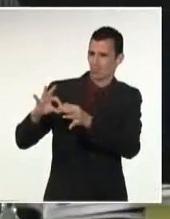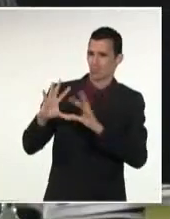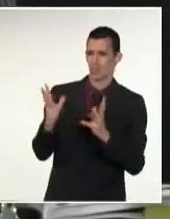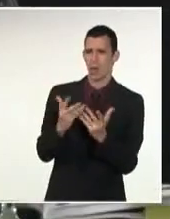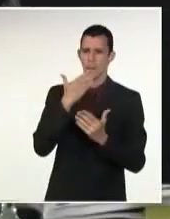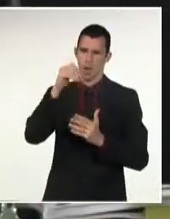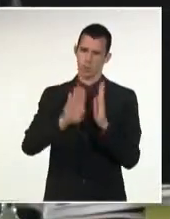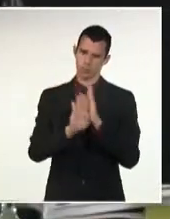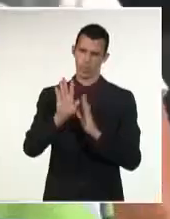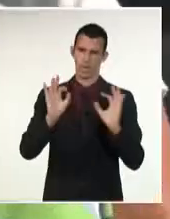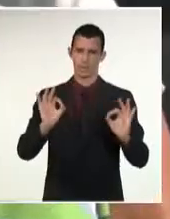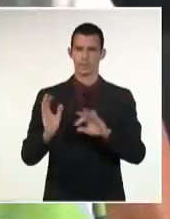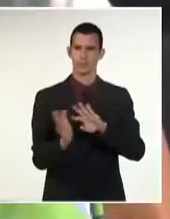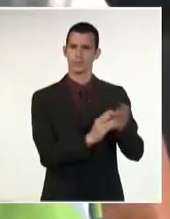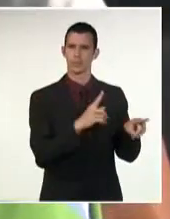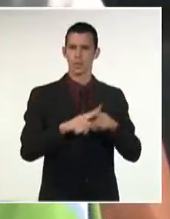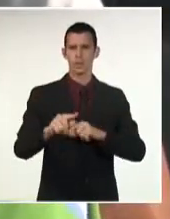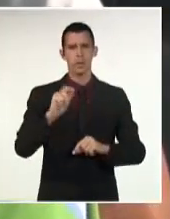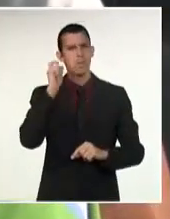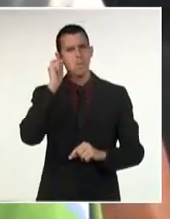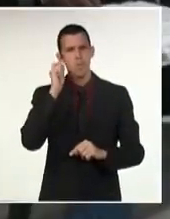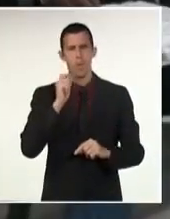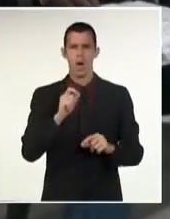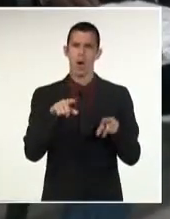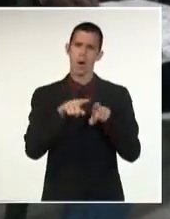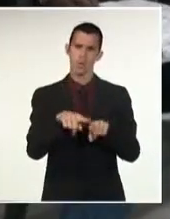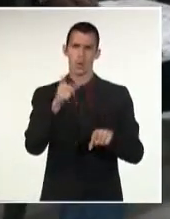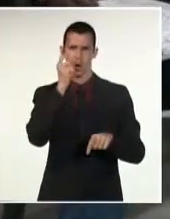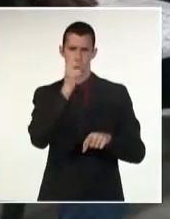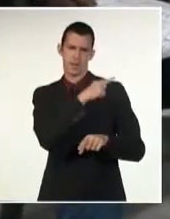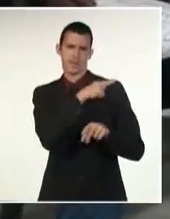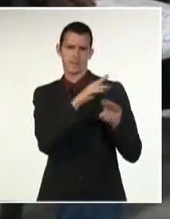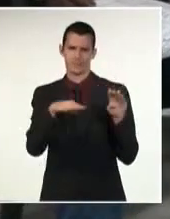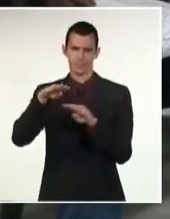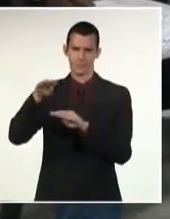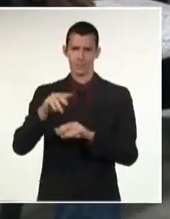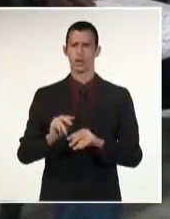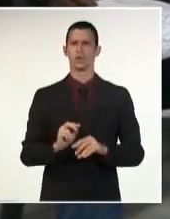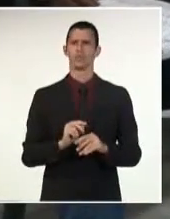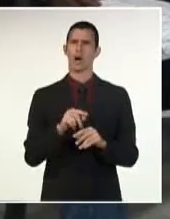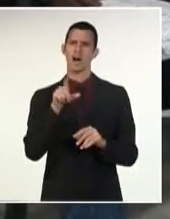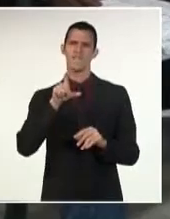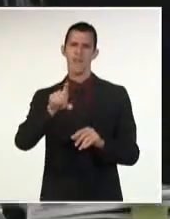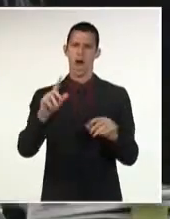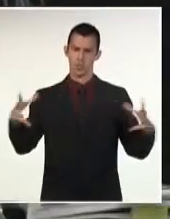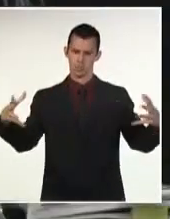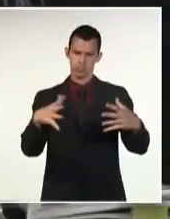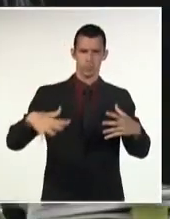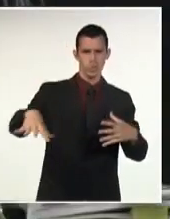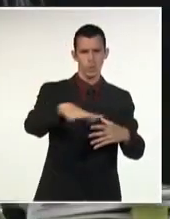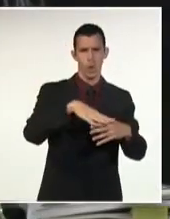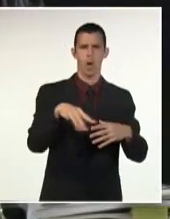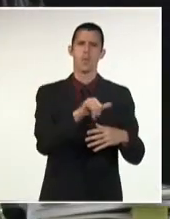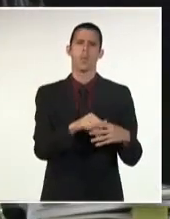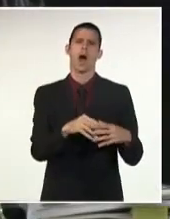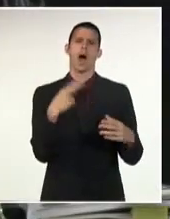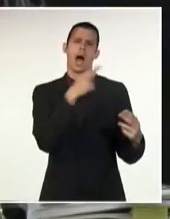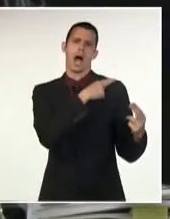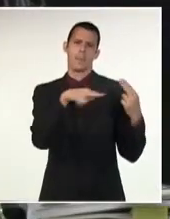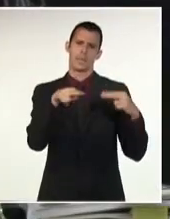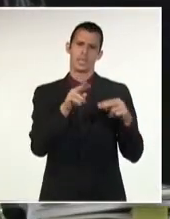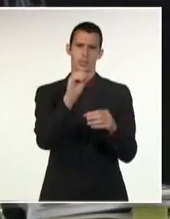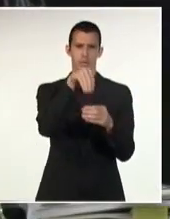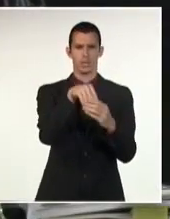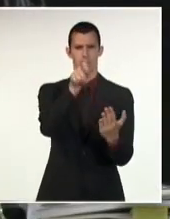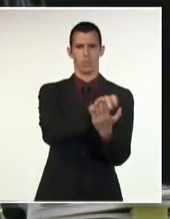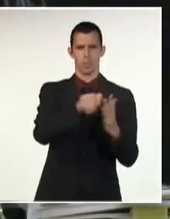primer ministro y la delegada de la circunscripción 64 sostuvieron un encuentro con el Consejo de la Administración del municipio. El